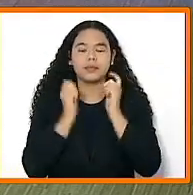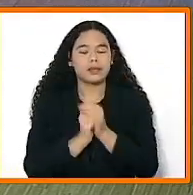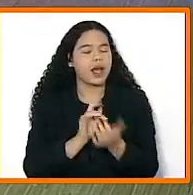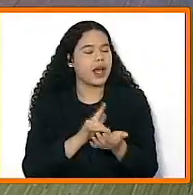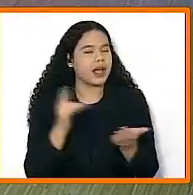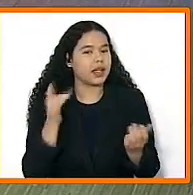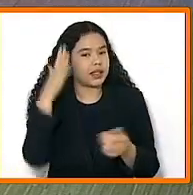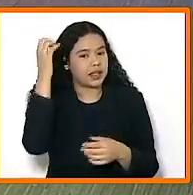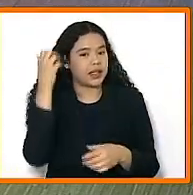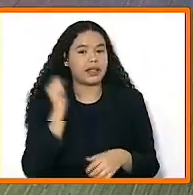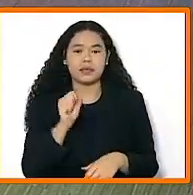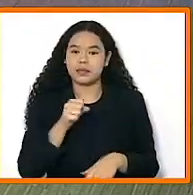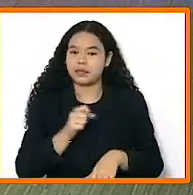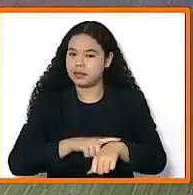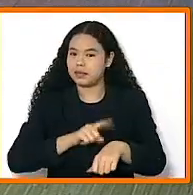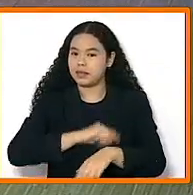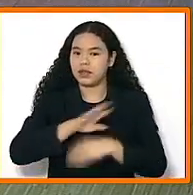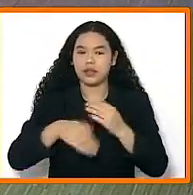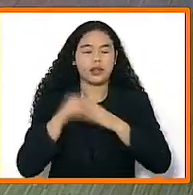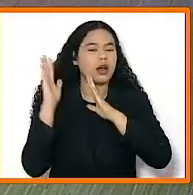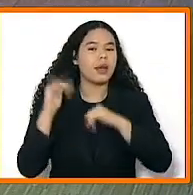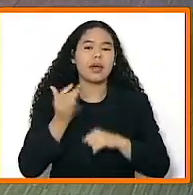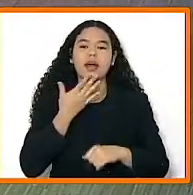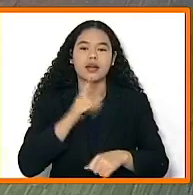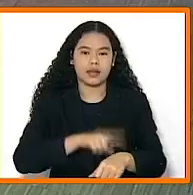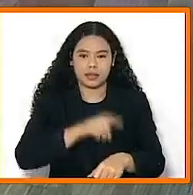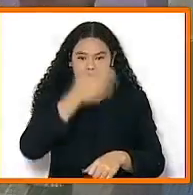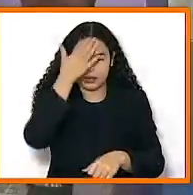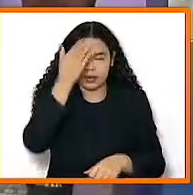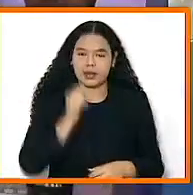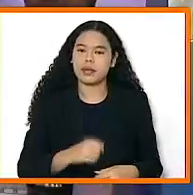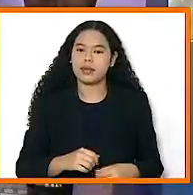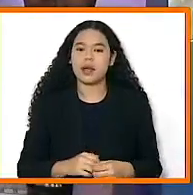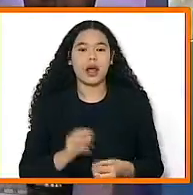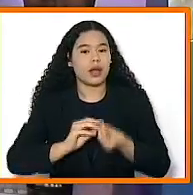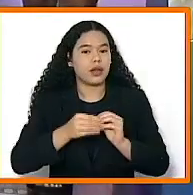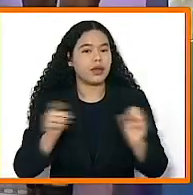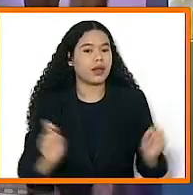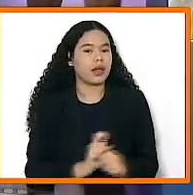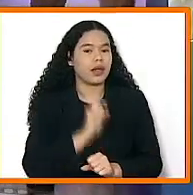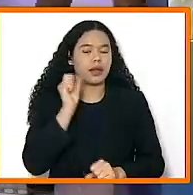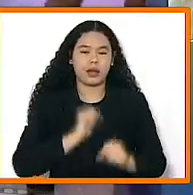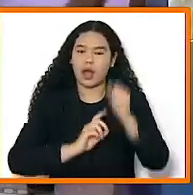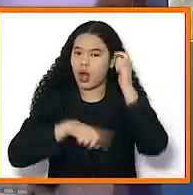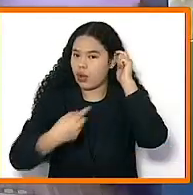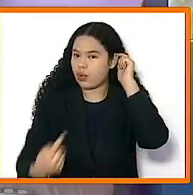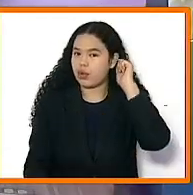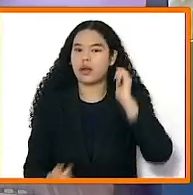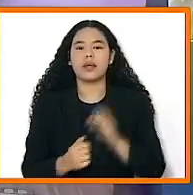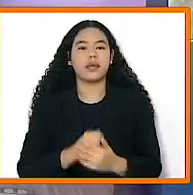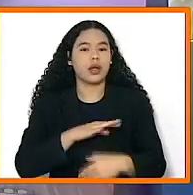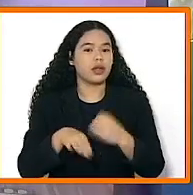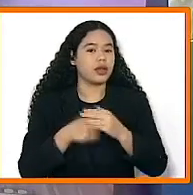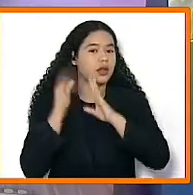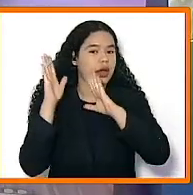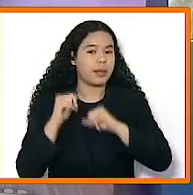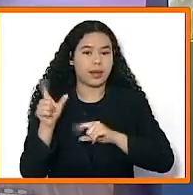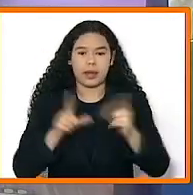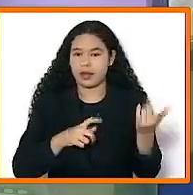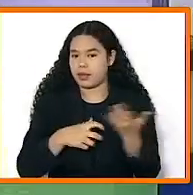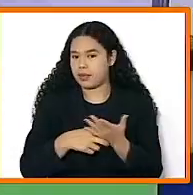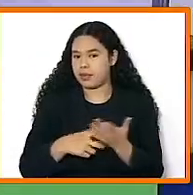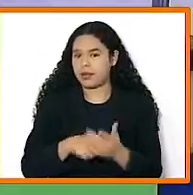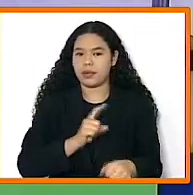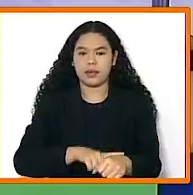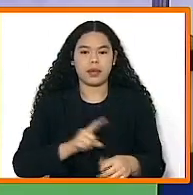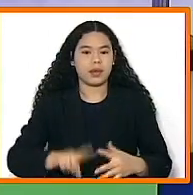gracias, Charlene. Así es, querido jugador. Te deseamos muchísima suerte porque se llegó el momento de conocer el número afortunado para Diaria. Esperamos que tengas tu boleto en mano porque se llegó el momento